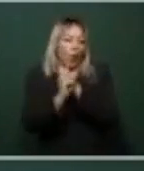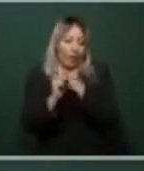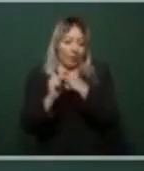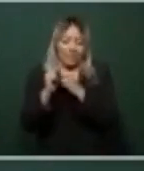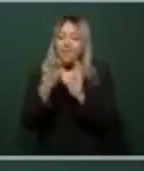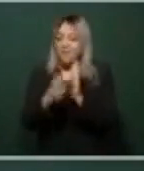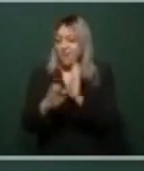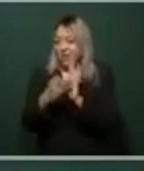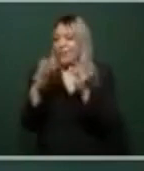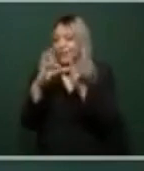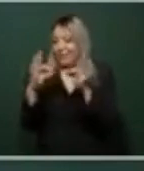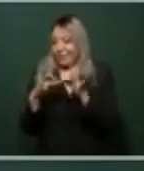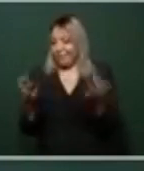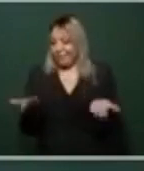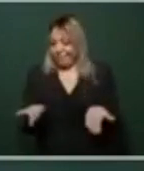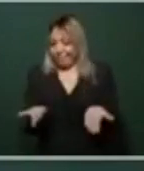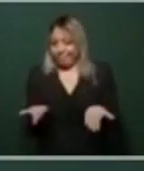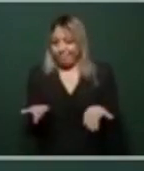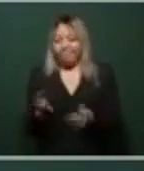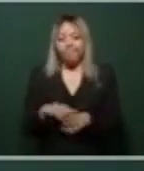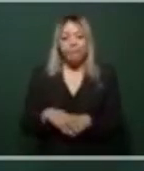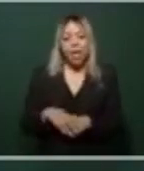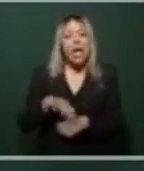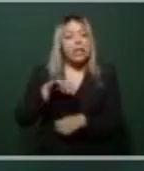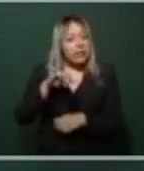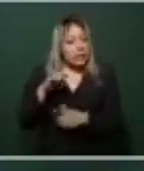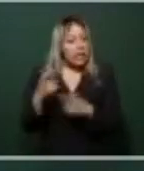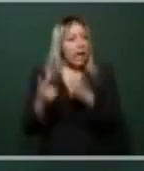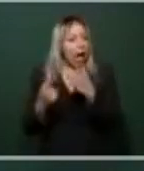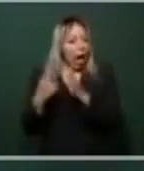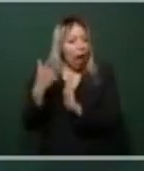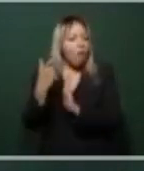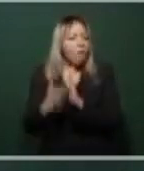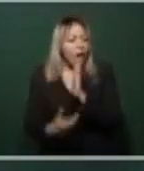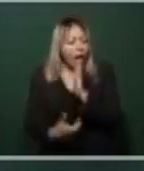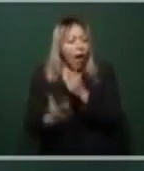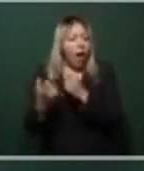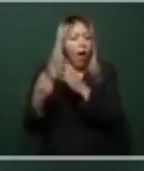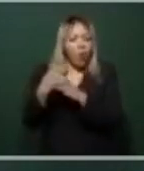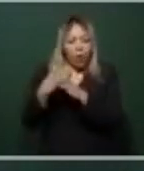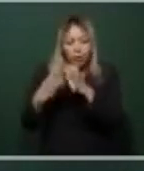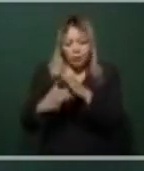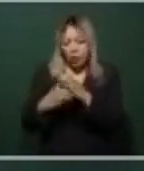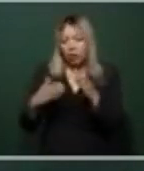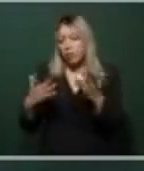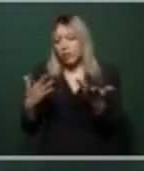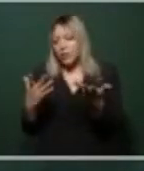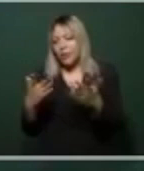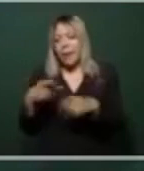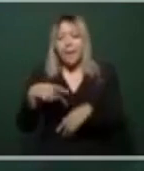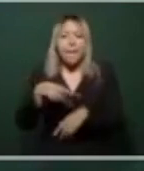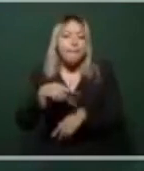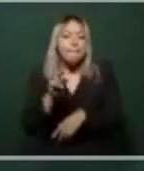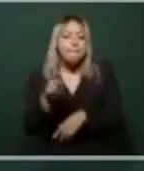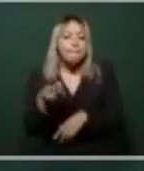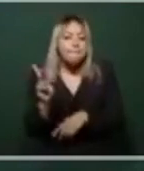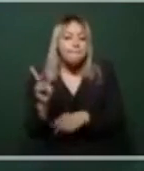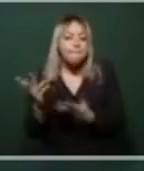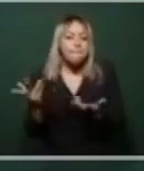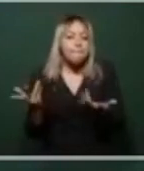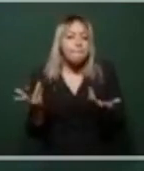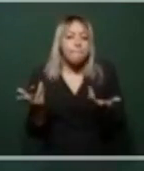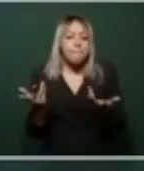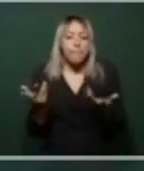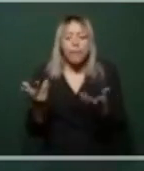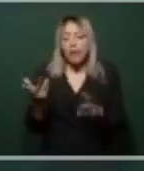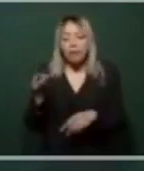Sí, sí, sí, hay sesgos, o sea, y nada más